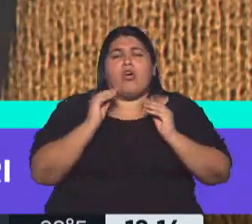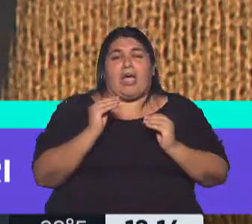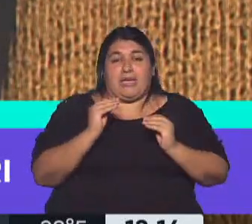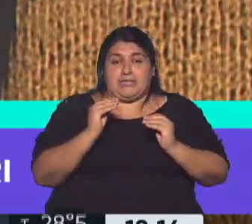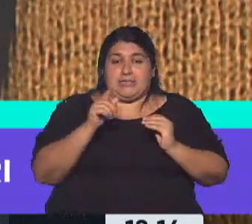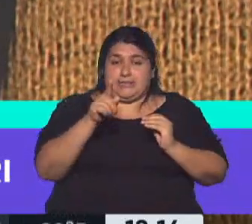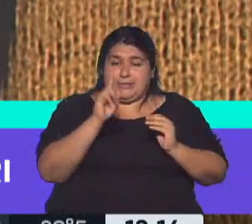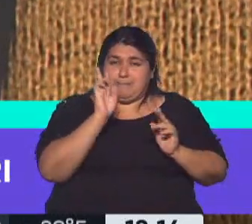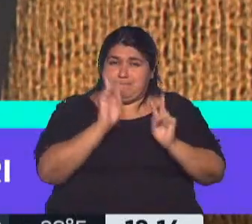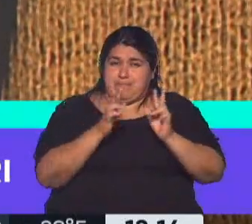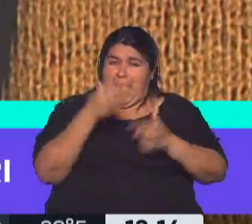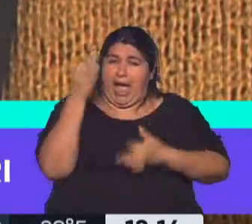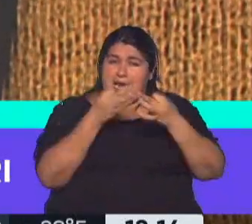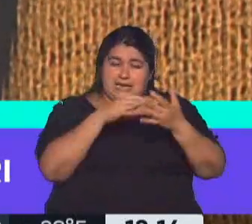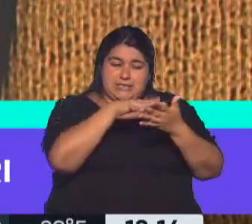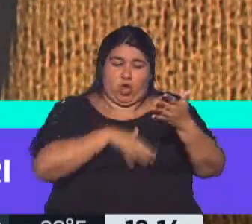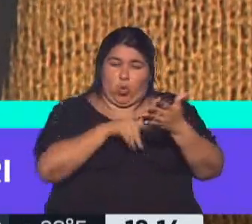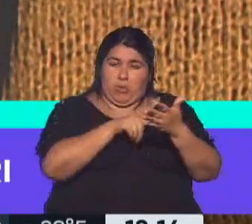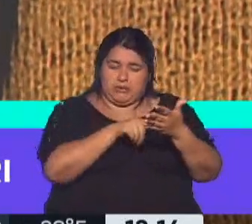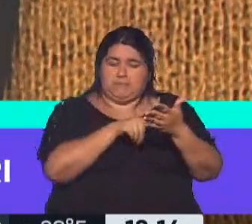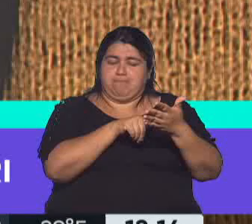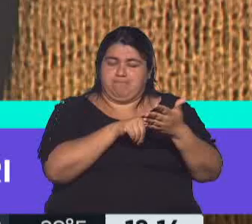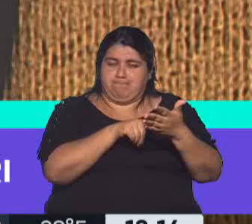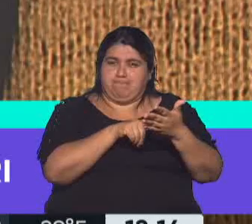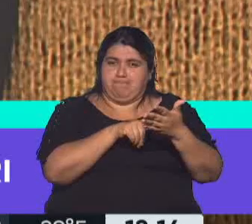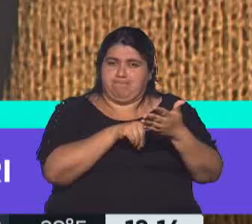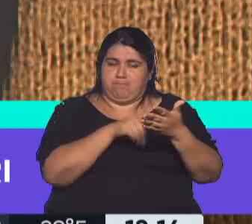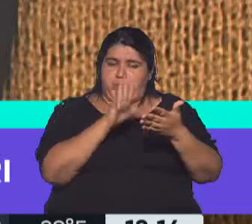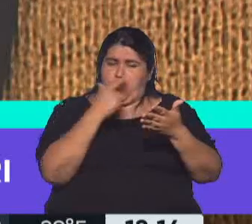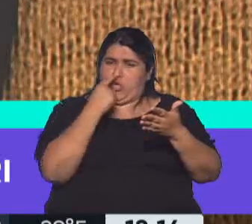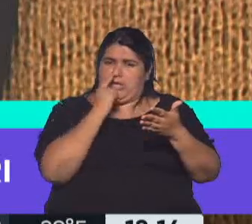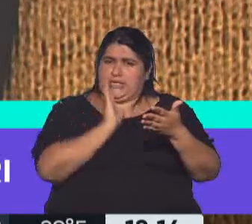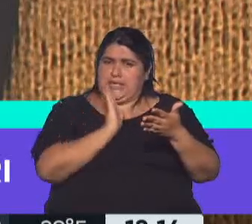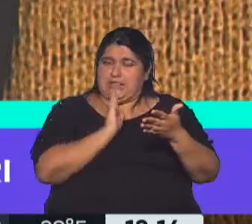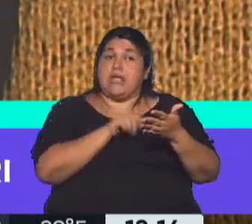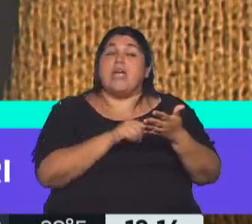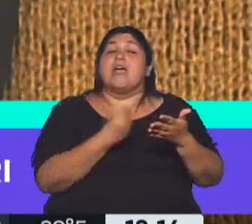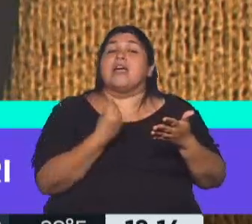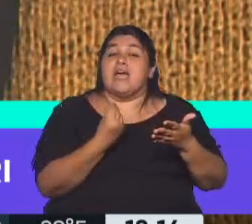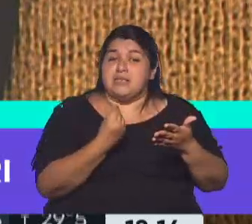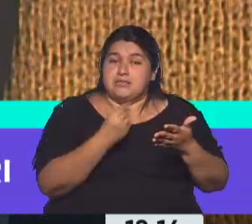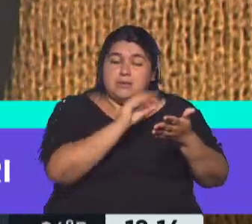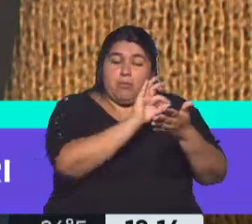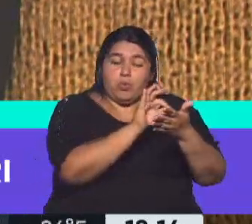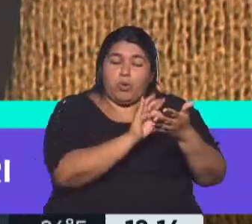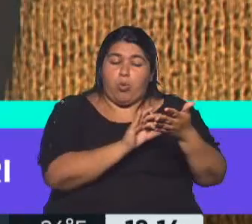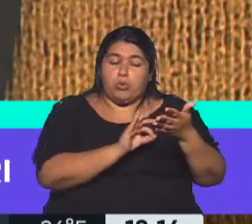las aseveraciones de este documento que son muy curiosas, muy interesantes, en algún